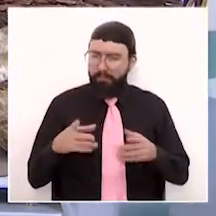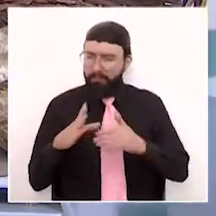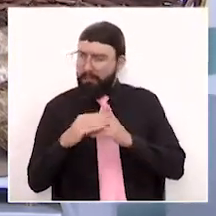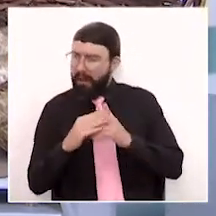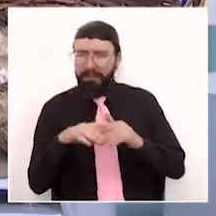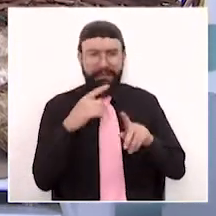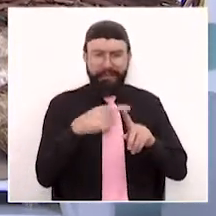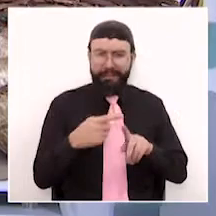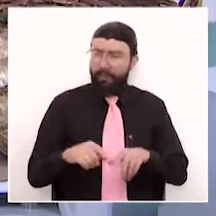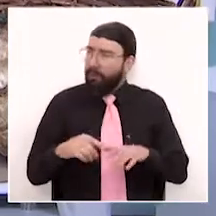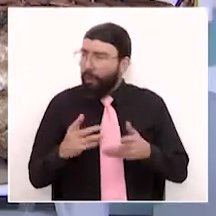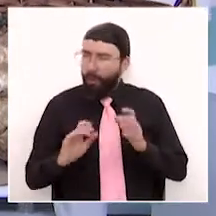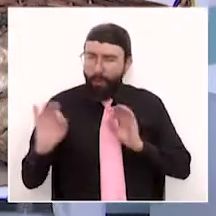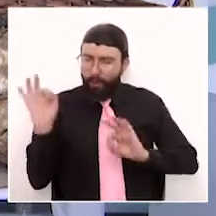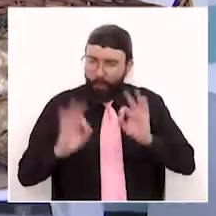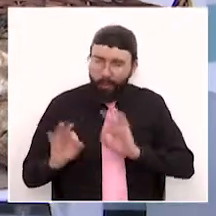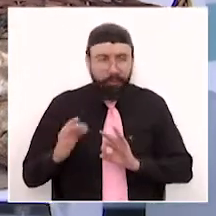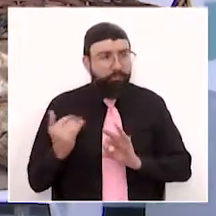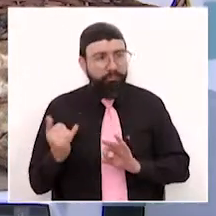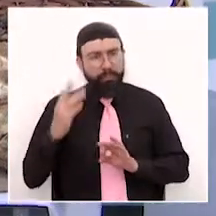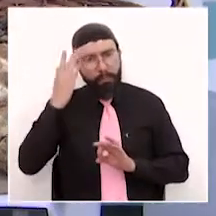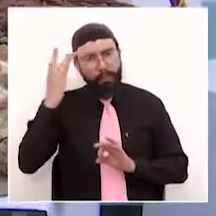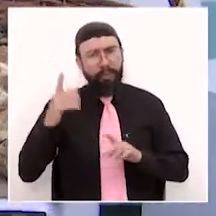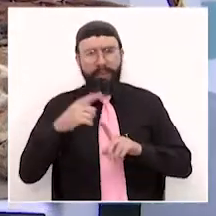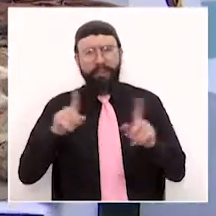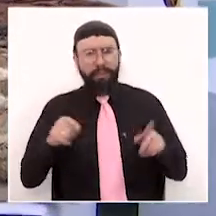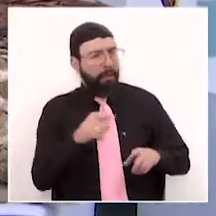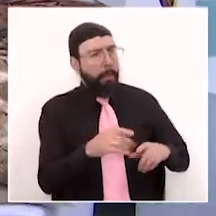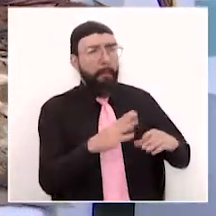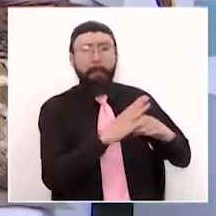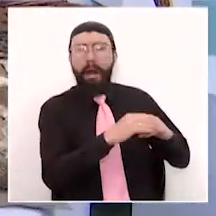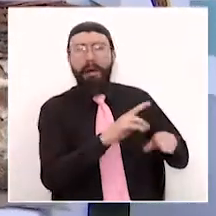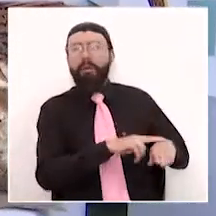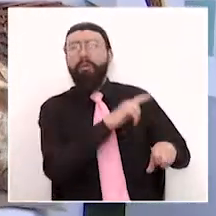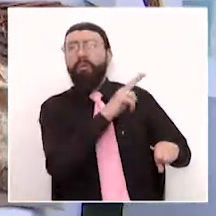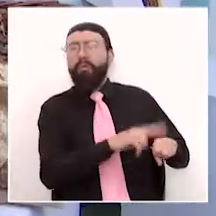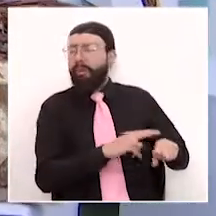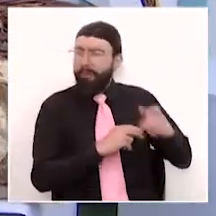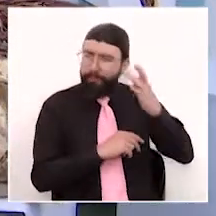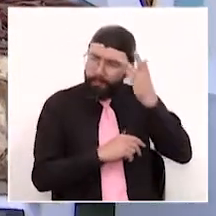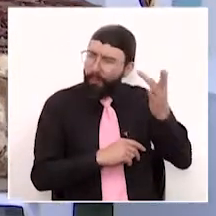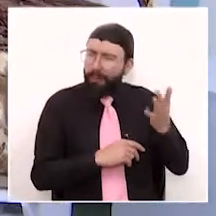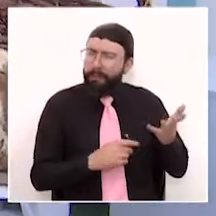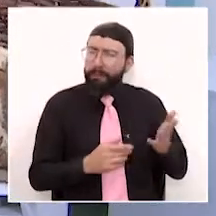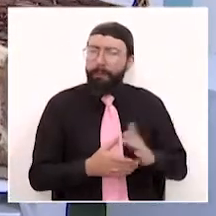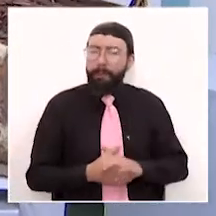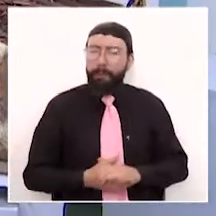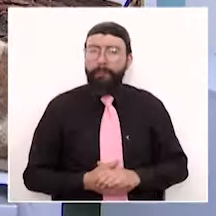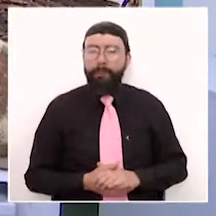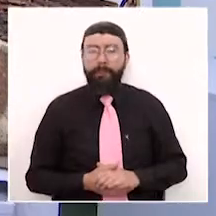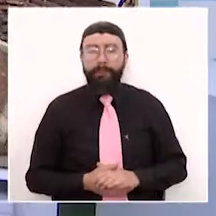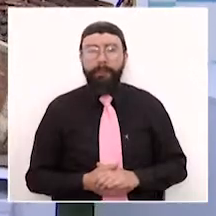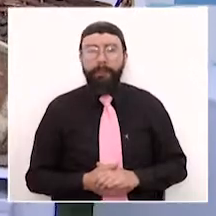los podemos preparar y por qué es tan diferente al pan tradicional que conseguimos en una panadería.